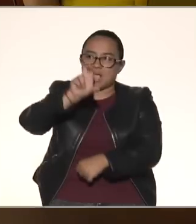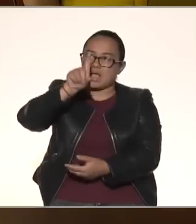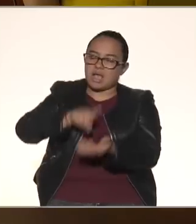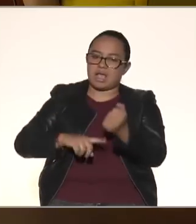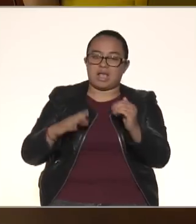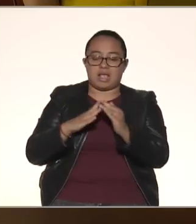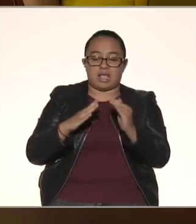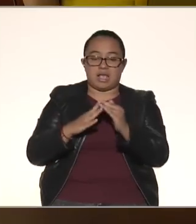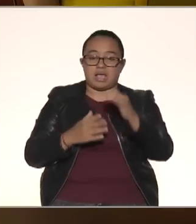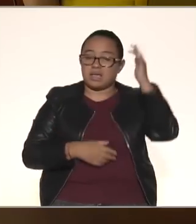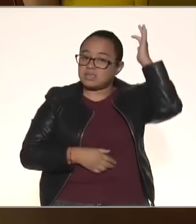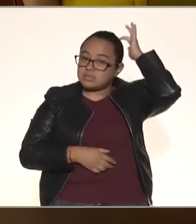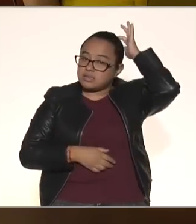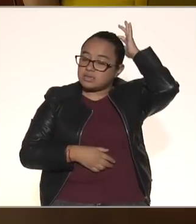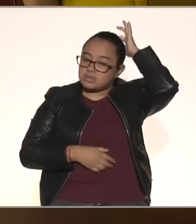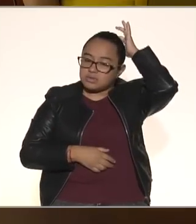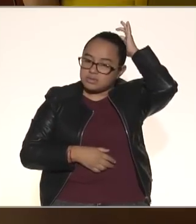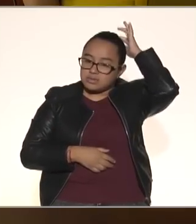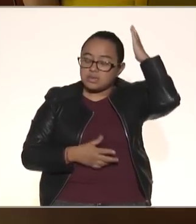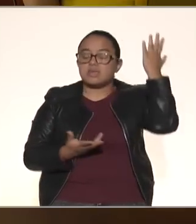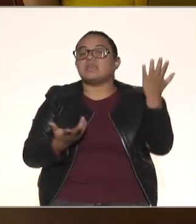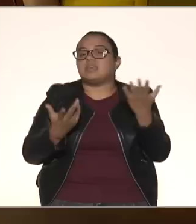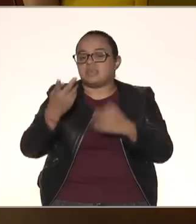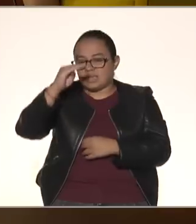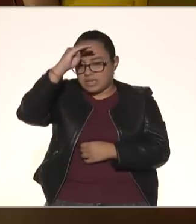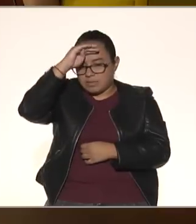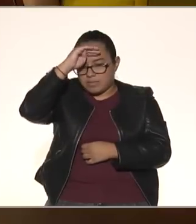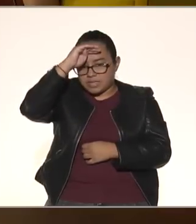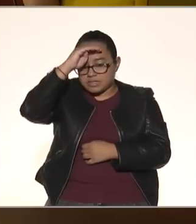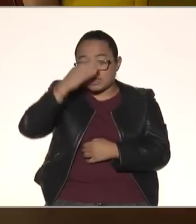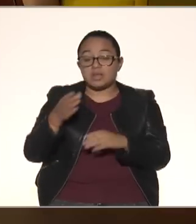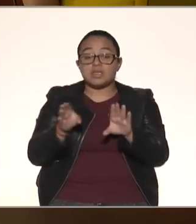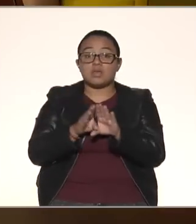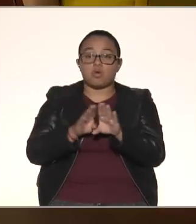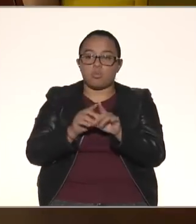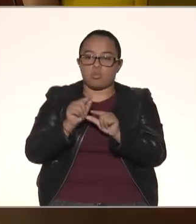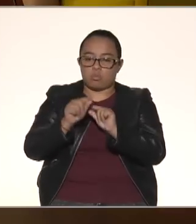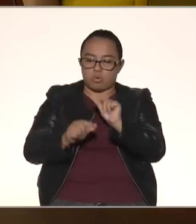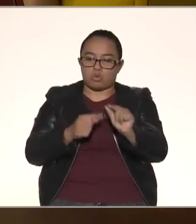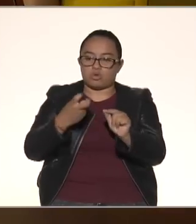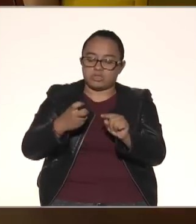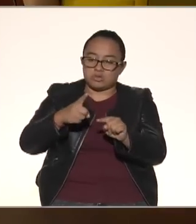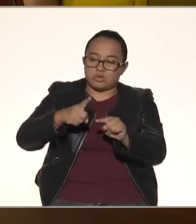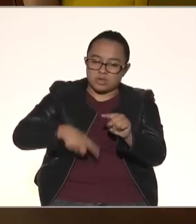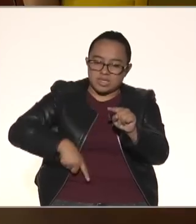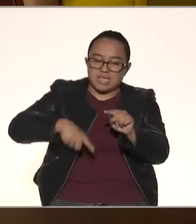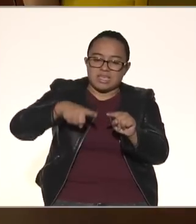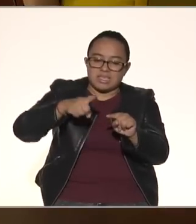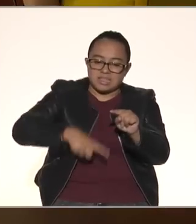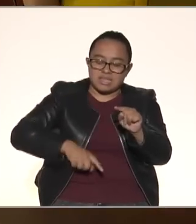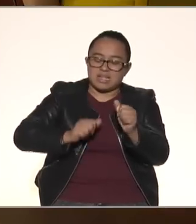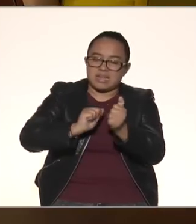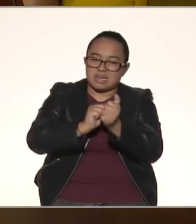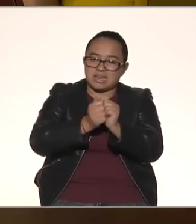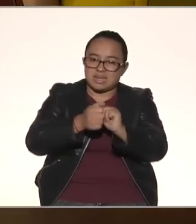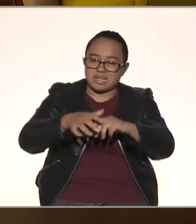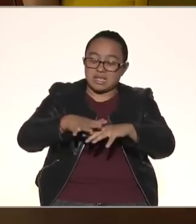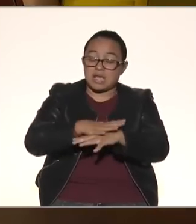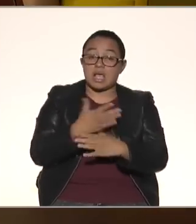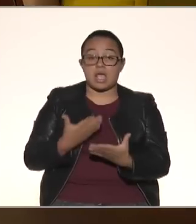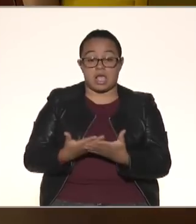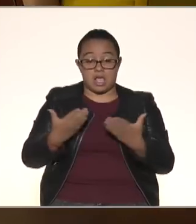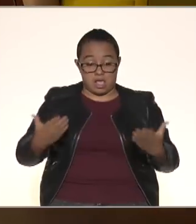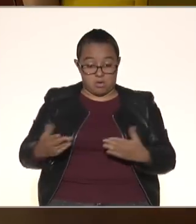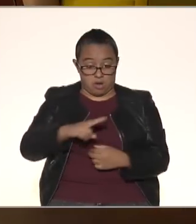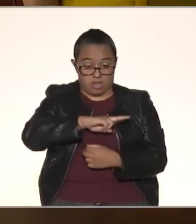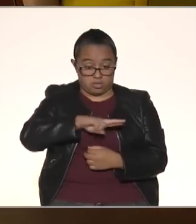hogar, y qué te puedes esperar de ahí, y cómo ir destejiendo, ir poco a poco, ahora nos toca a